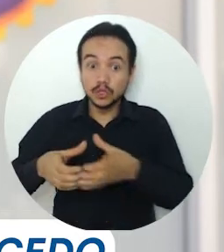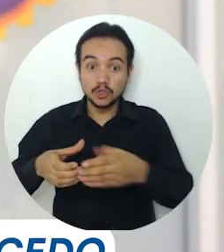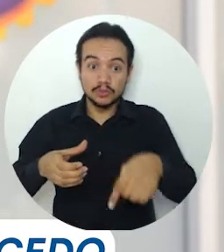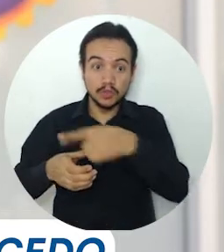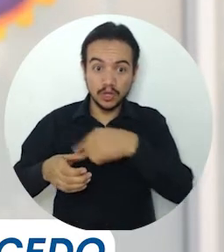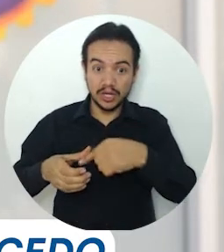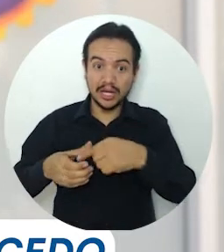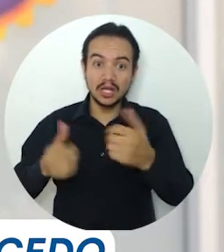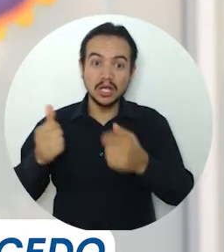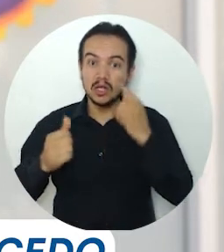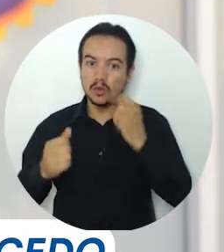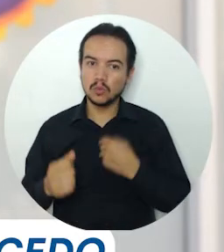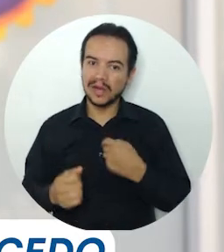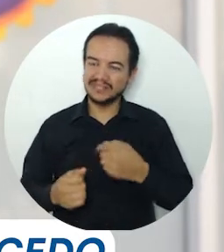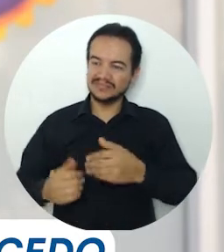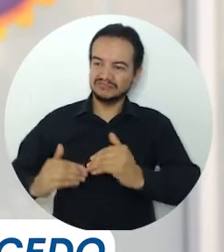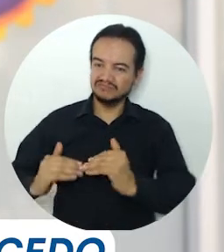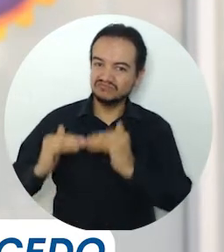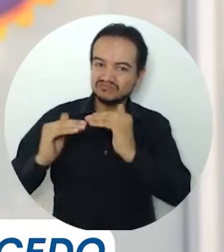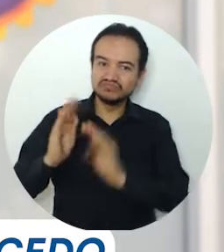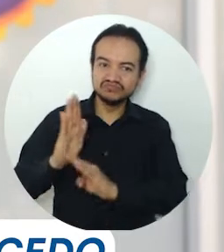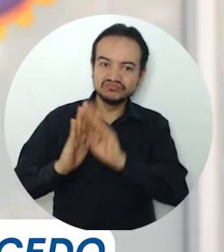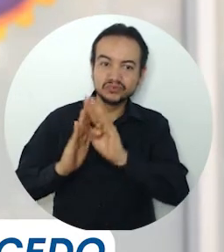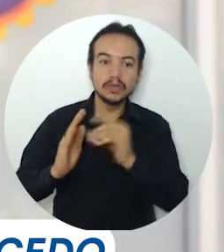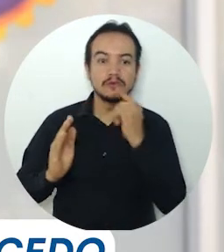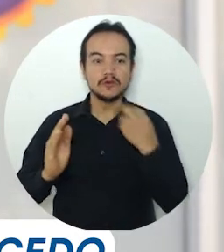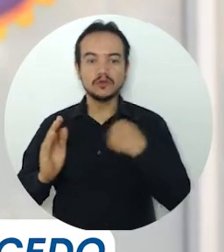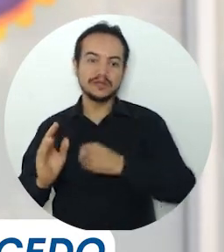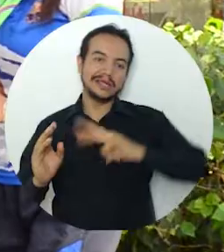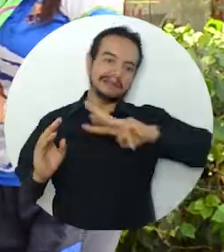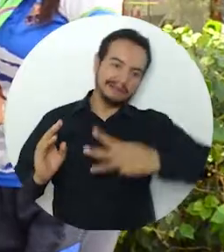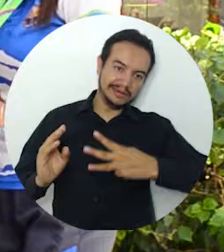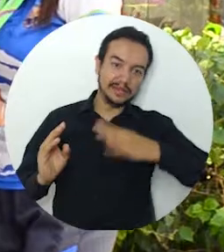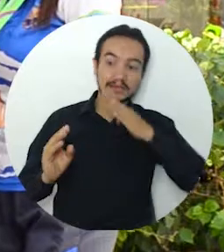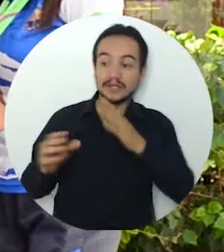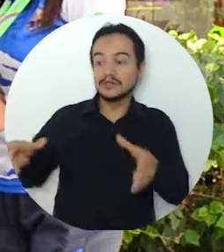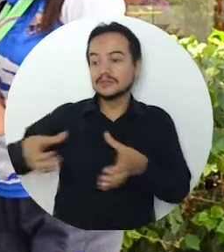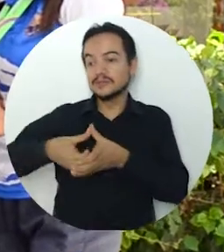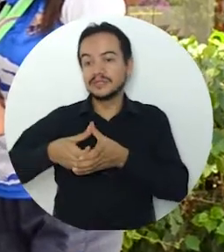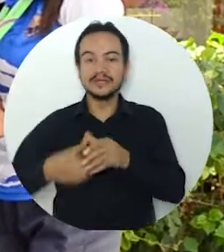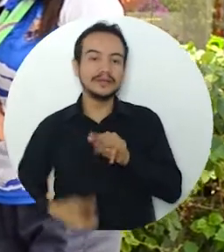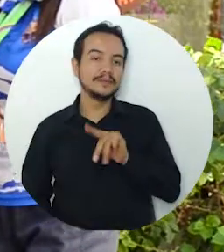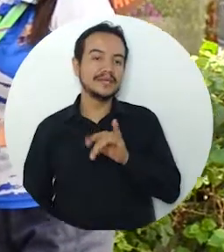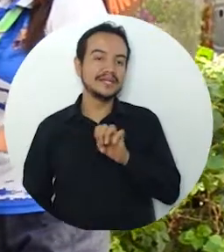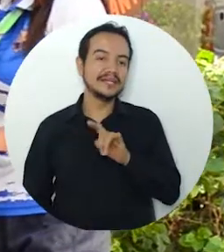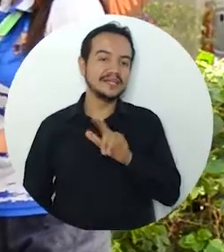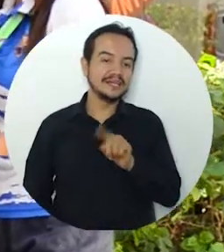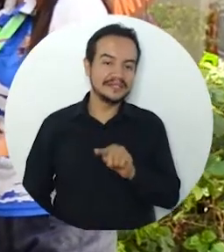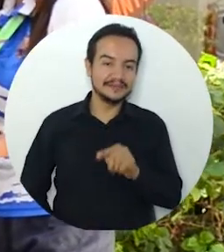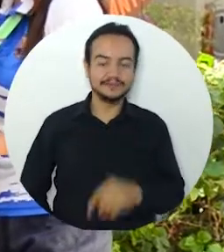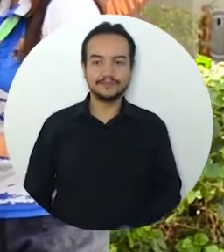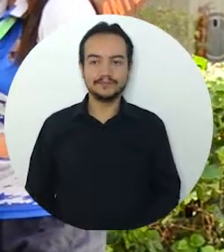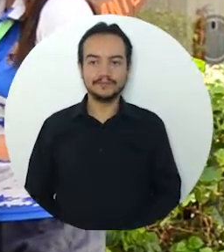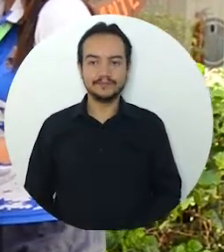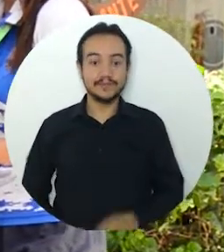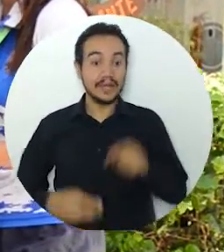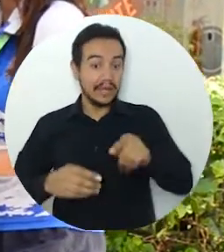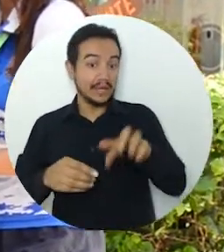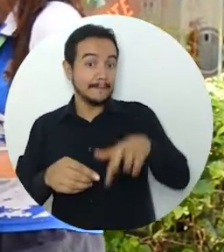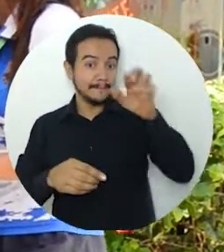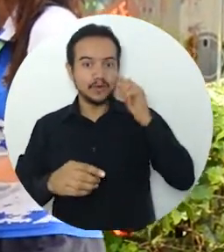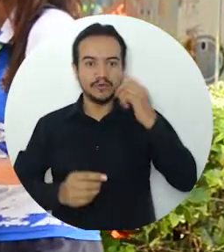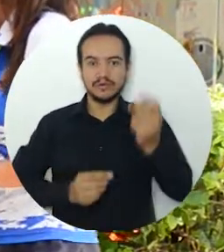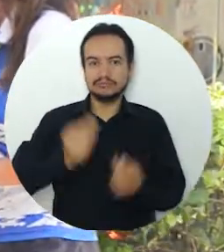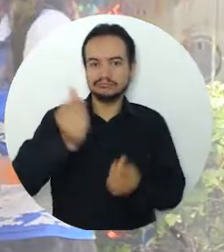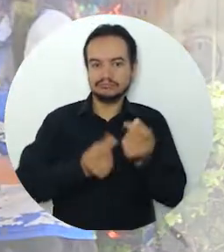donde quedamos de terceras con mi compañera Milady Jansen. La contadora pública Marvis Caicedo Espina, quien fuera